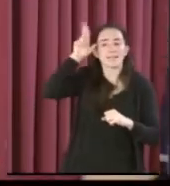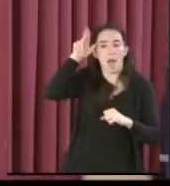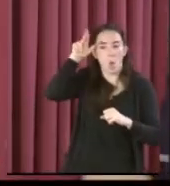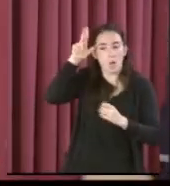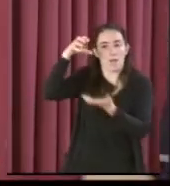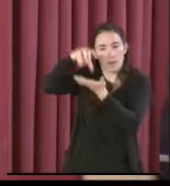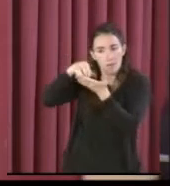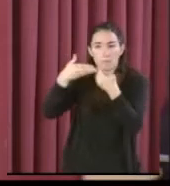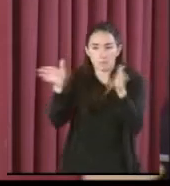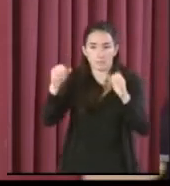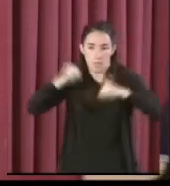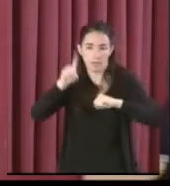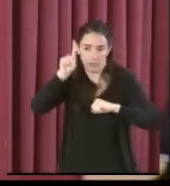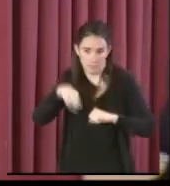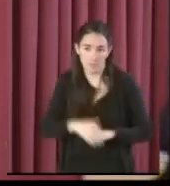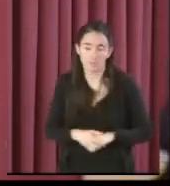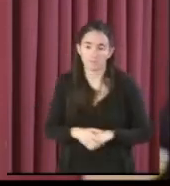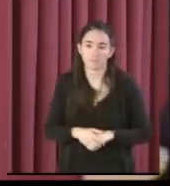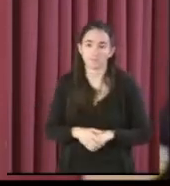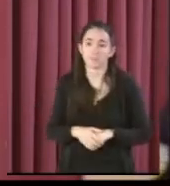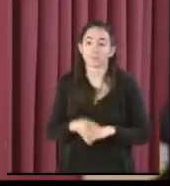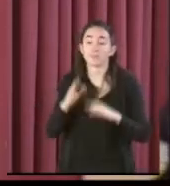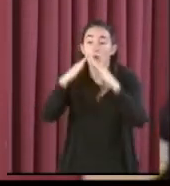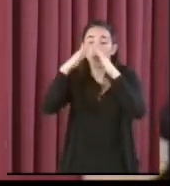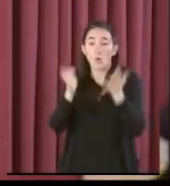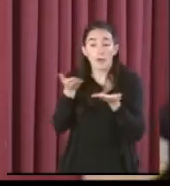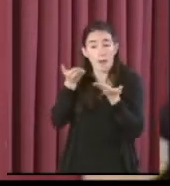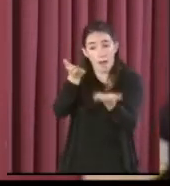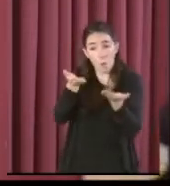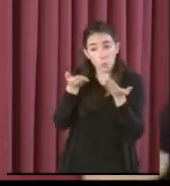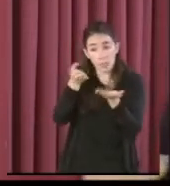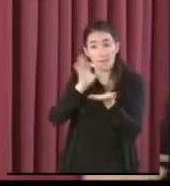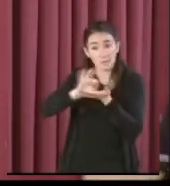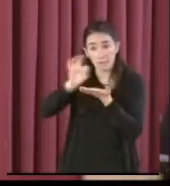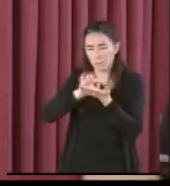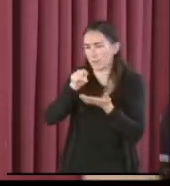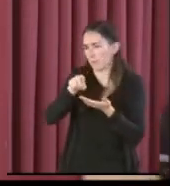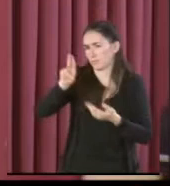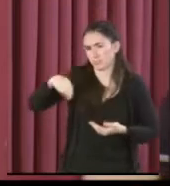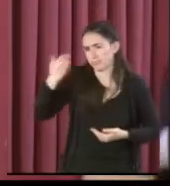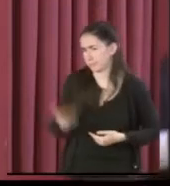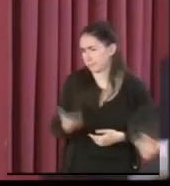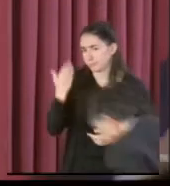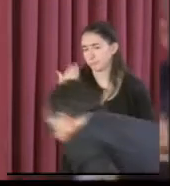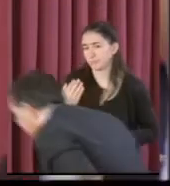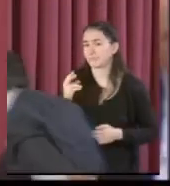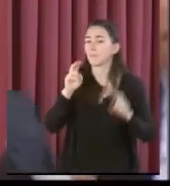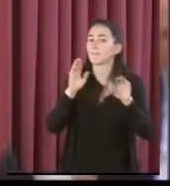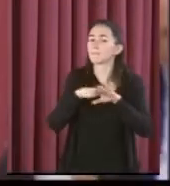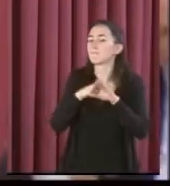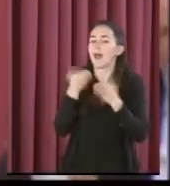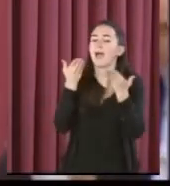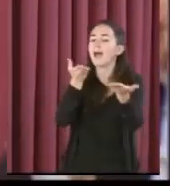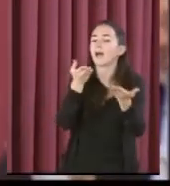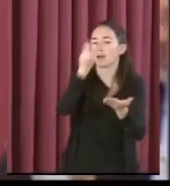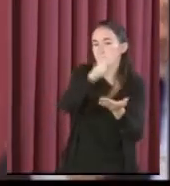El servicio de ayuda a domicilio es sin duda uno de los pilares de protección social a los mayores y dependientes de este ayuntamiento,